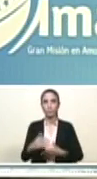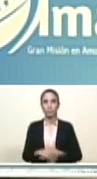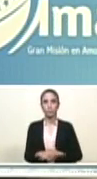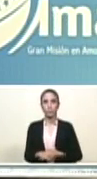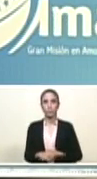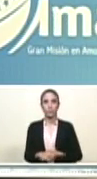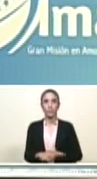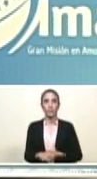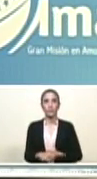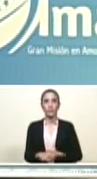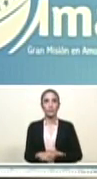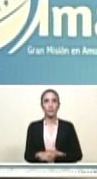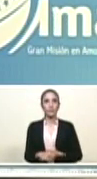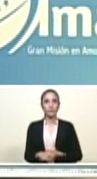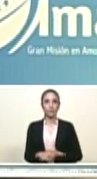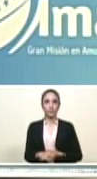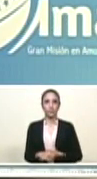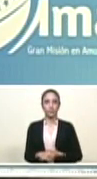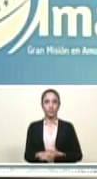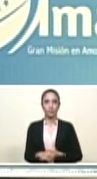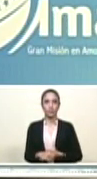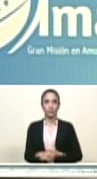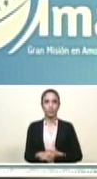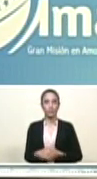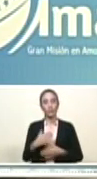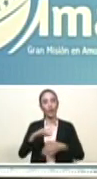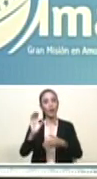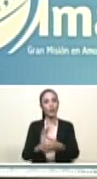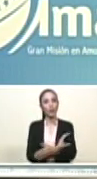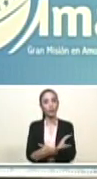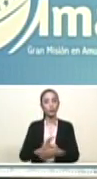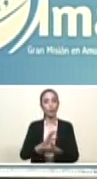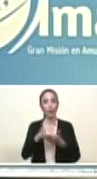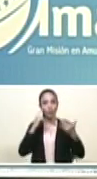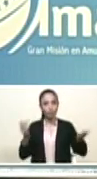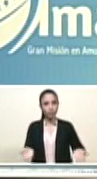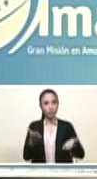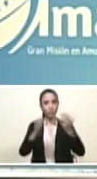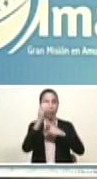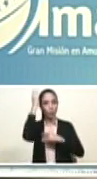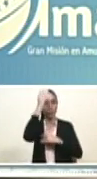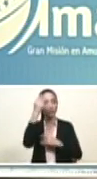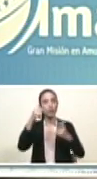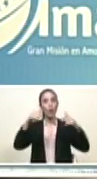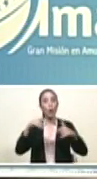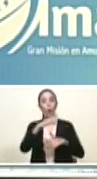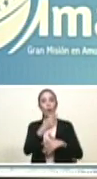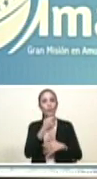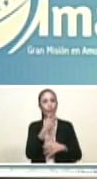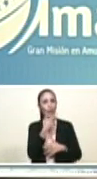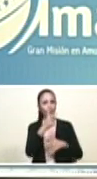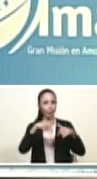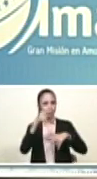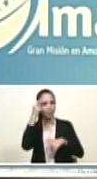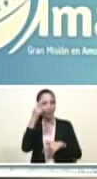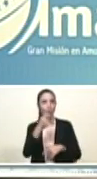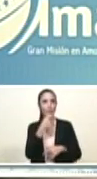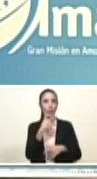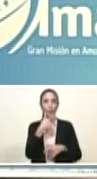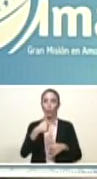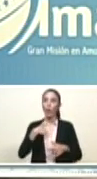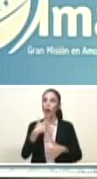suramericano, con la canción Despertando Conciencia. Un saludo a toda Venezuela, es un día muy bonito. Quise hacer